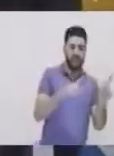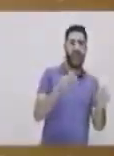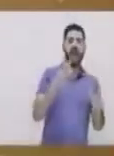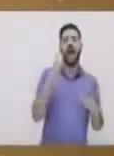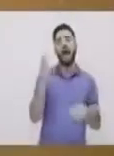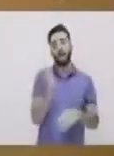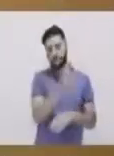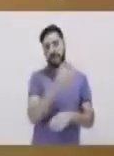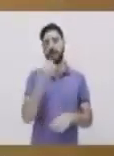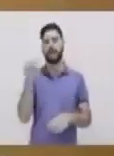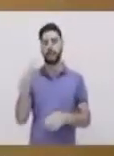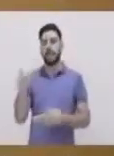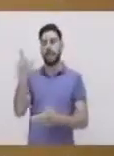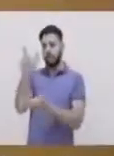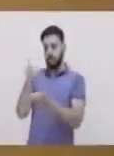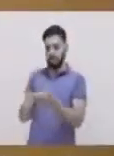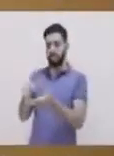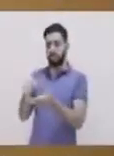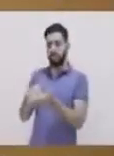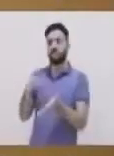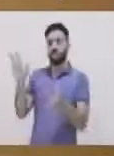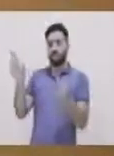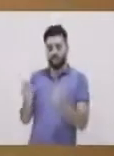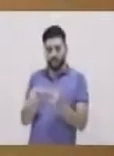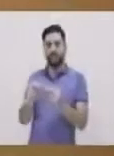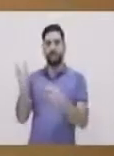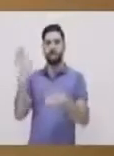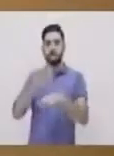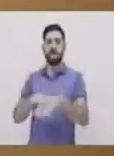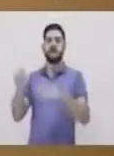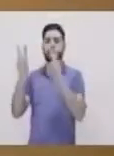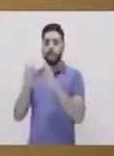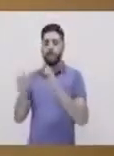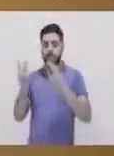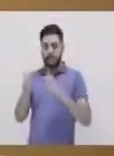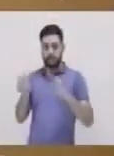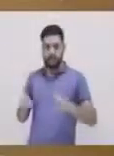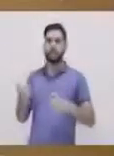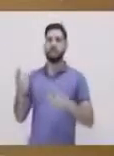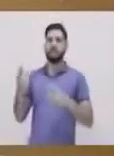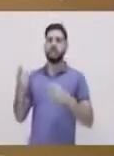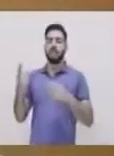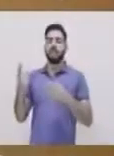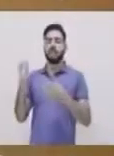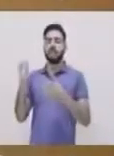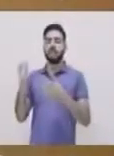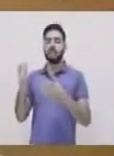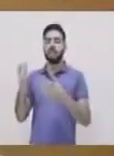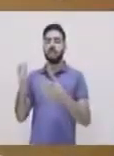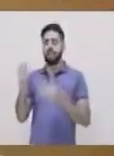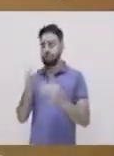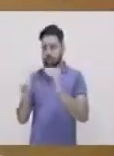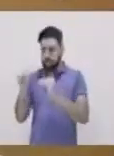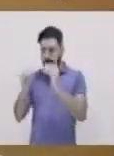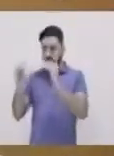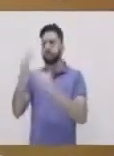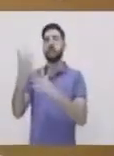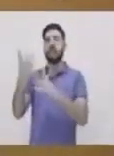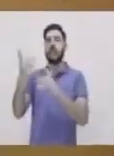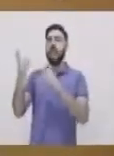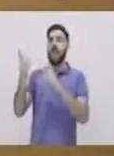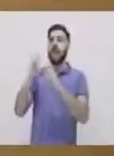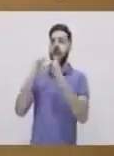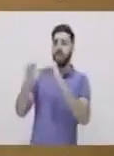reportaje, que la noticia es como algo más puntual y el reportaje ya lleva como más estructura, más investigación, entrevistas y todo tipo de